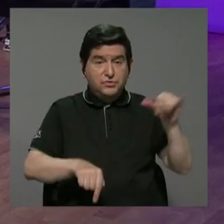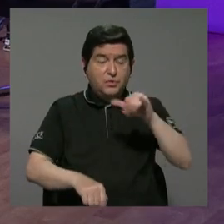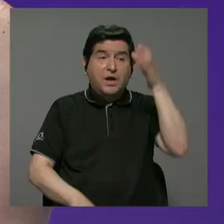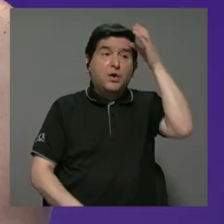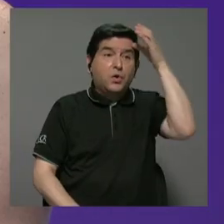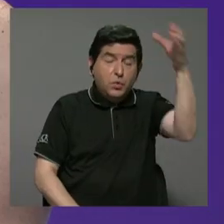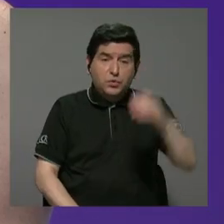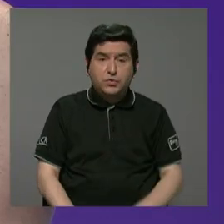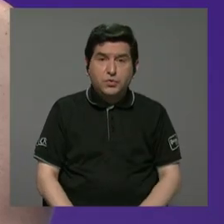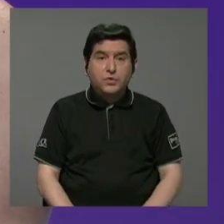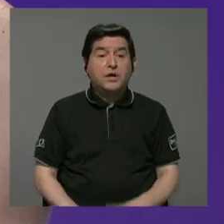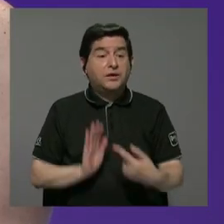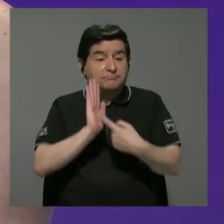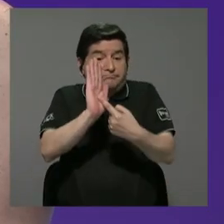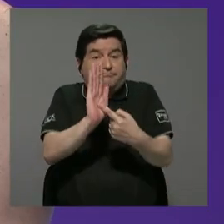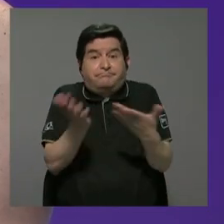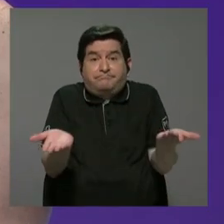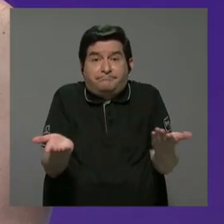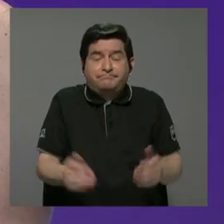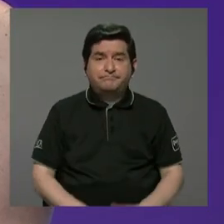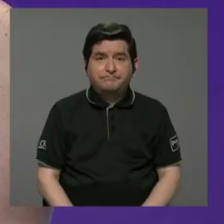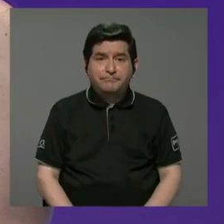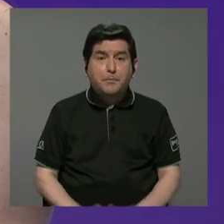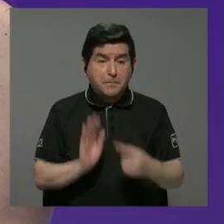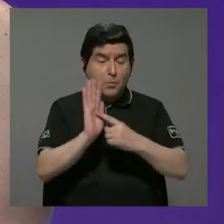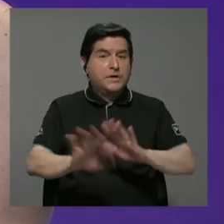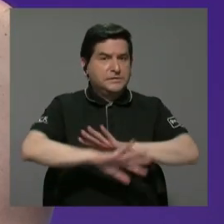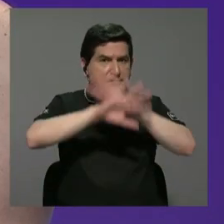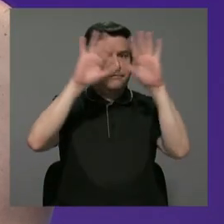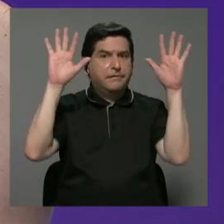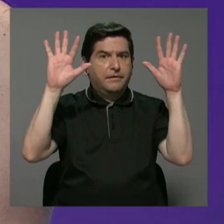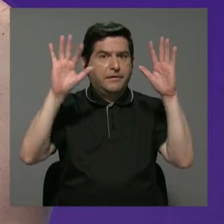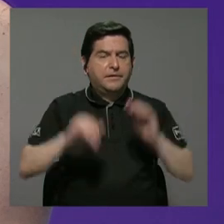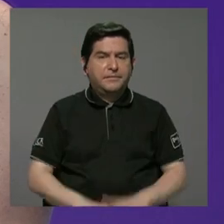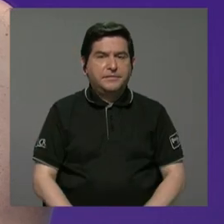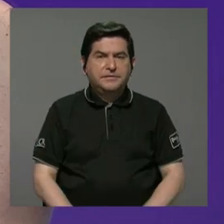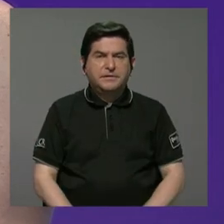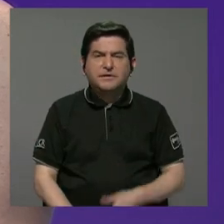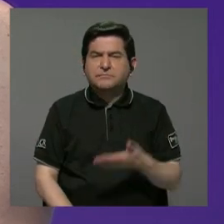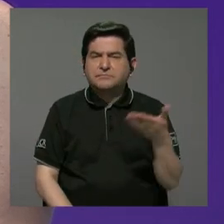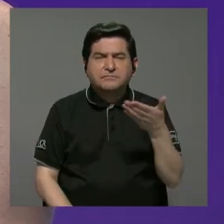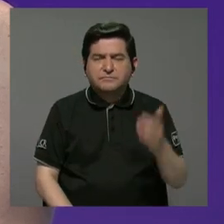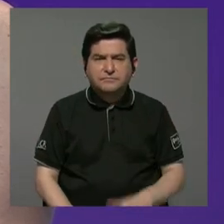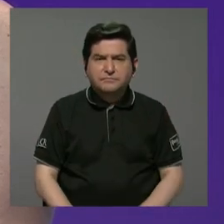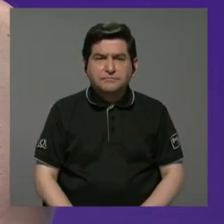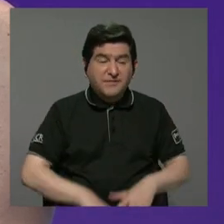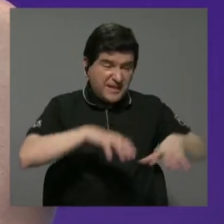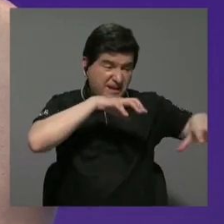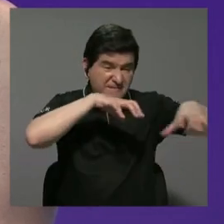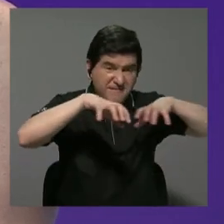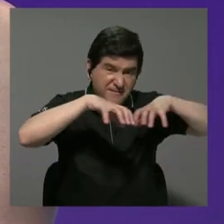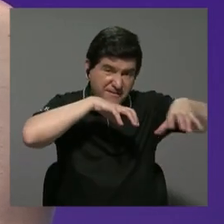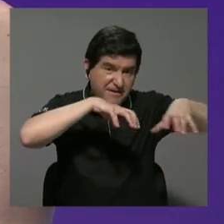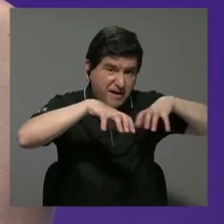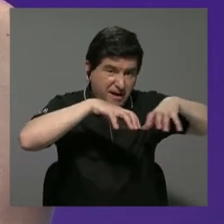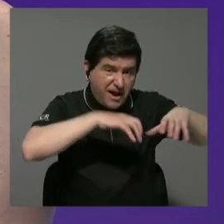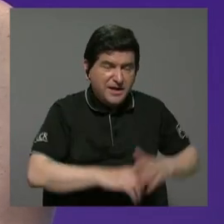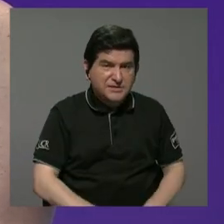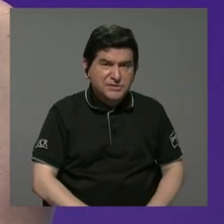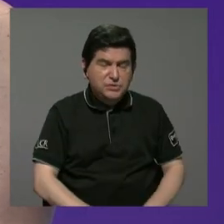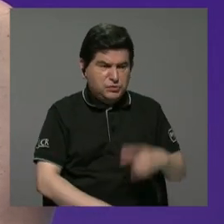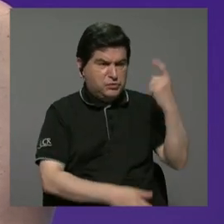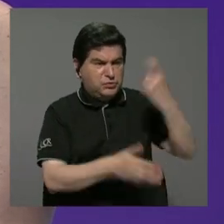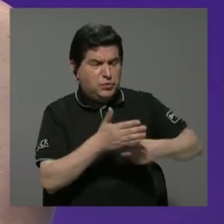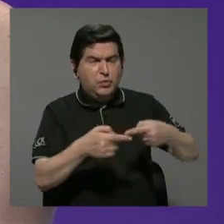cultura, lo ponen en evidencia. Lo ponen en evidencia en el sentido de la reacción abrupta